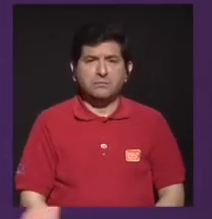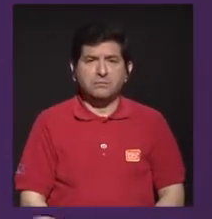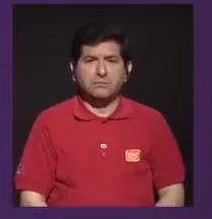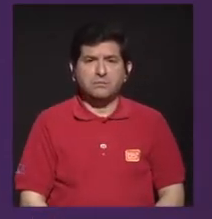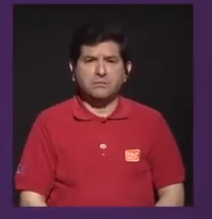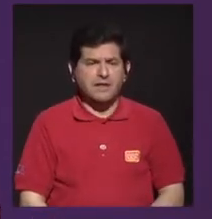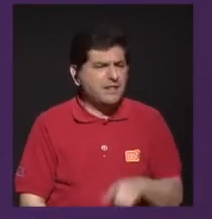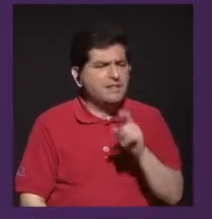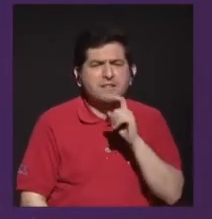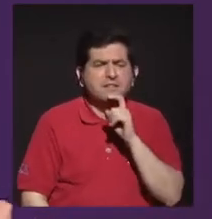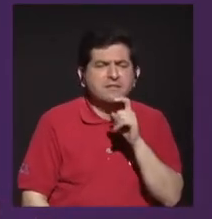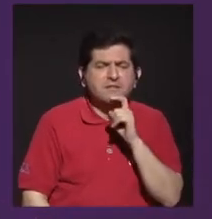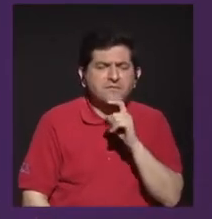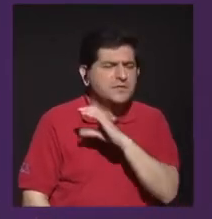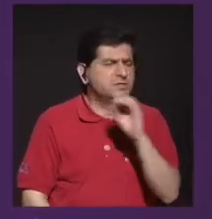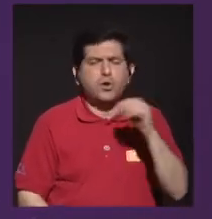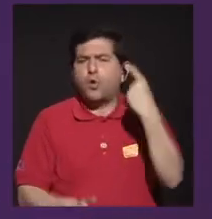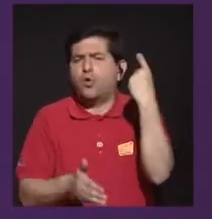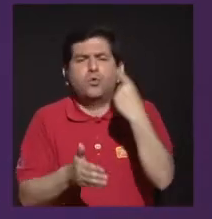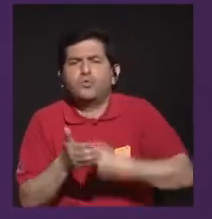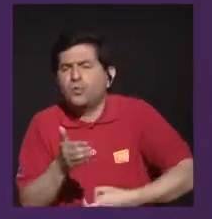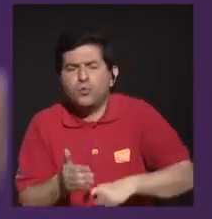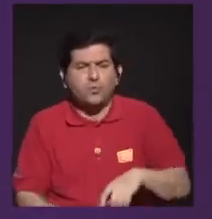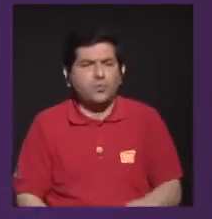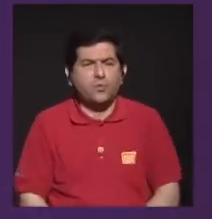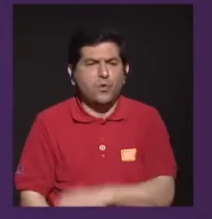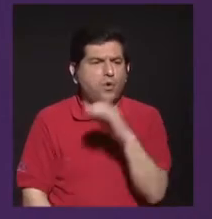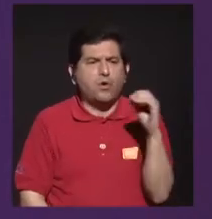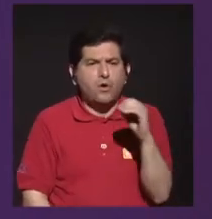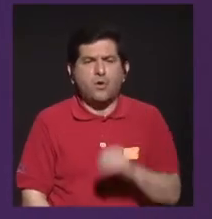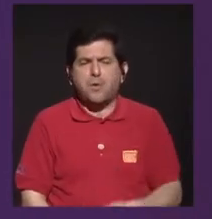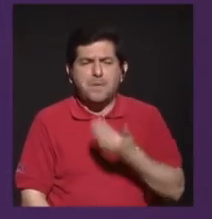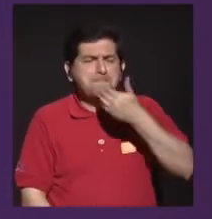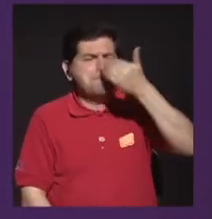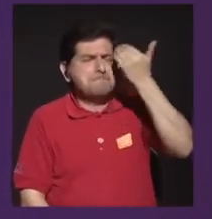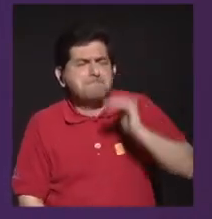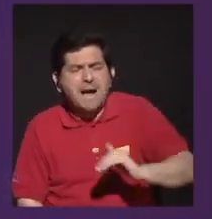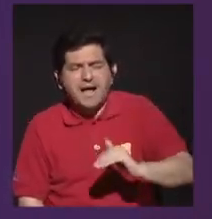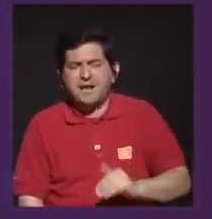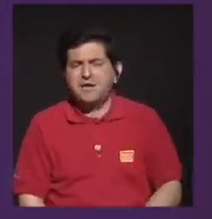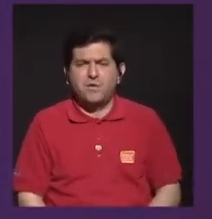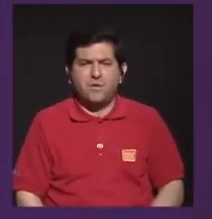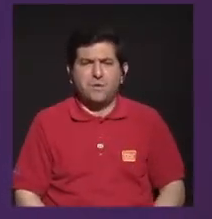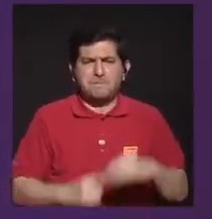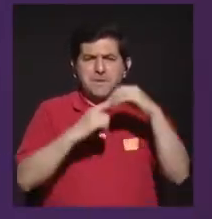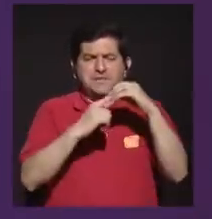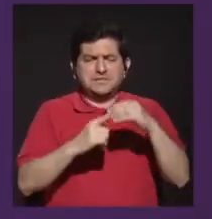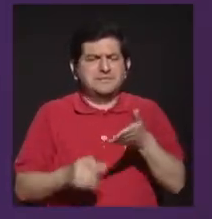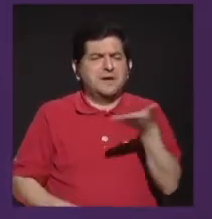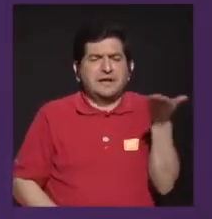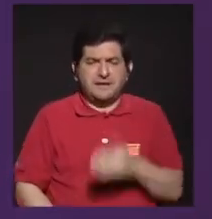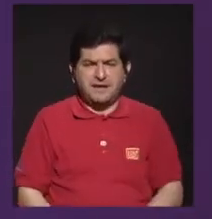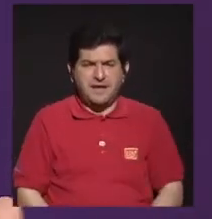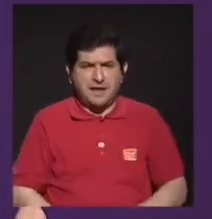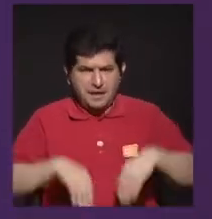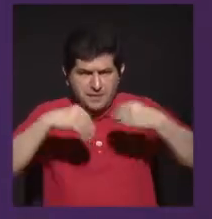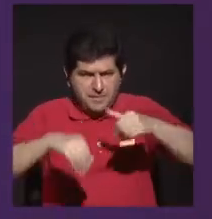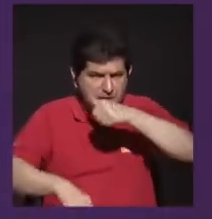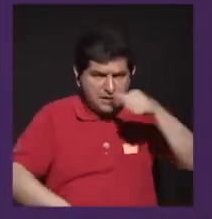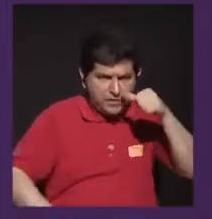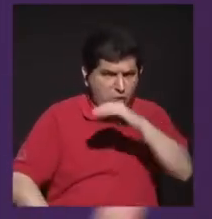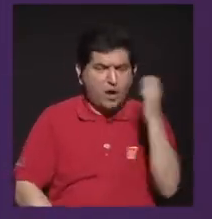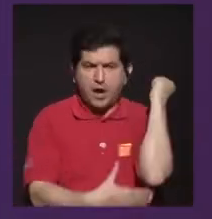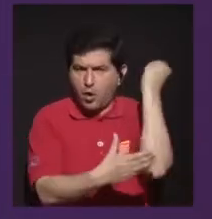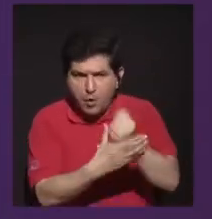qué es más difícil o qué es más duro o qué es más malo, por decirlo de alguna forma, uh-huh. vender una droga o matar a una persona o hacerle